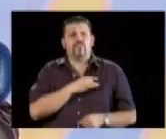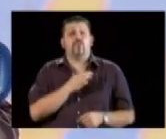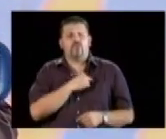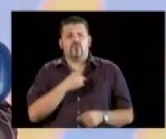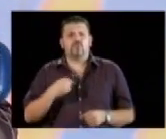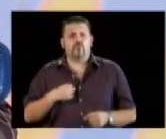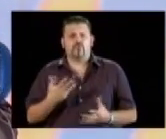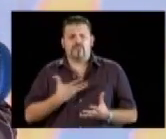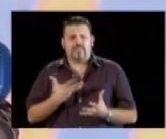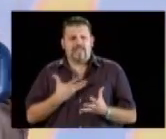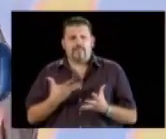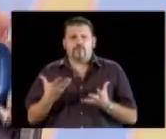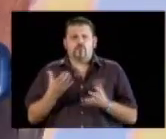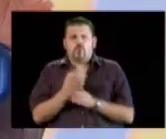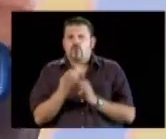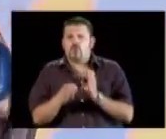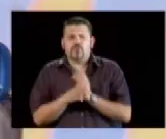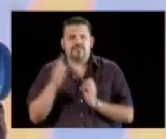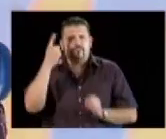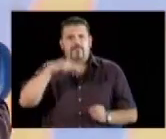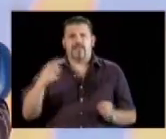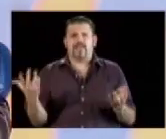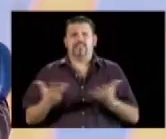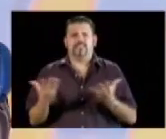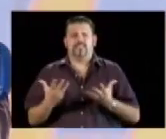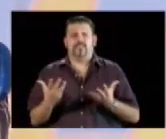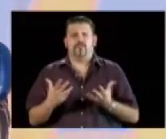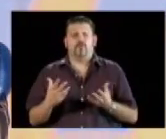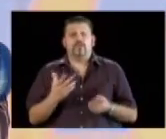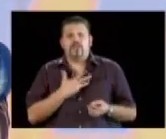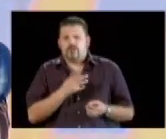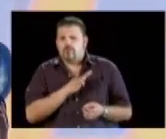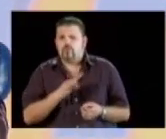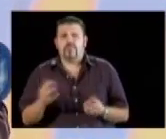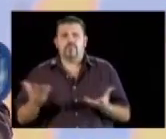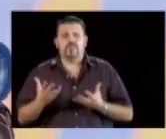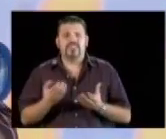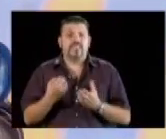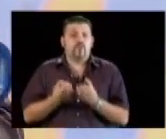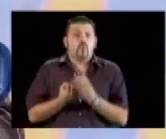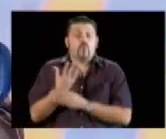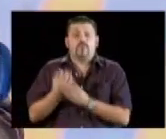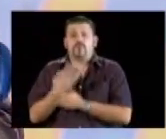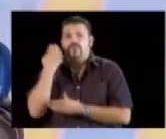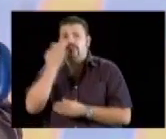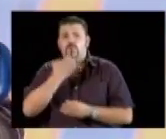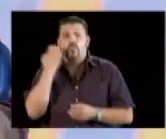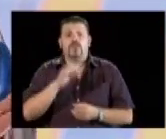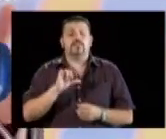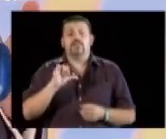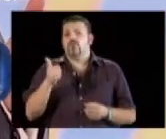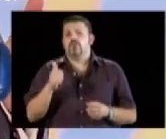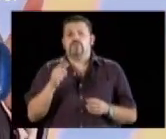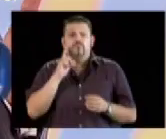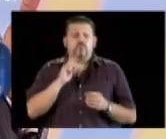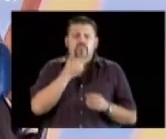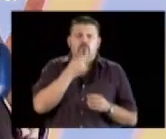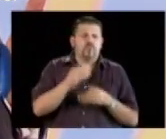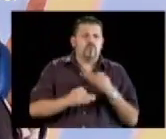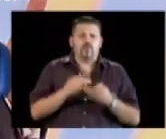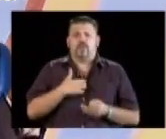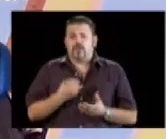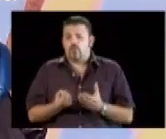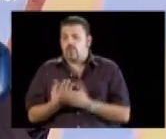herramientas maravillosas para hacerlo. Vamos a estar con las nuevas escuelas de hombres y mujeres en todos lados. Sacamos las